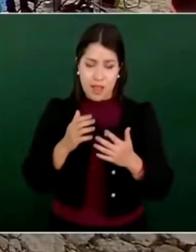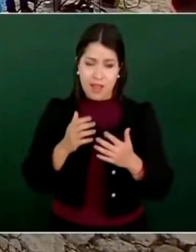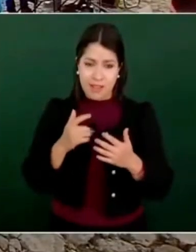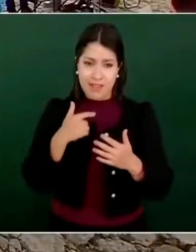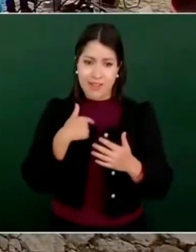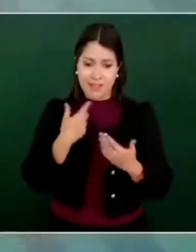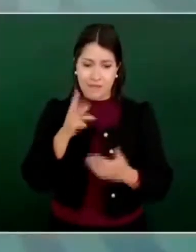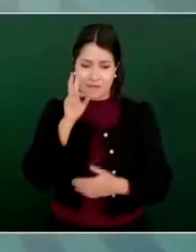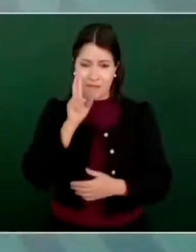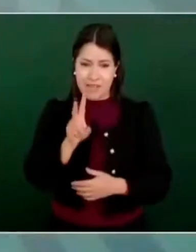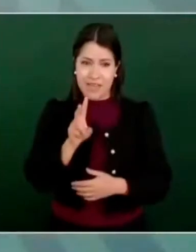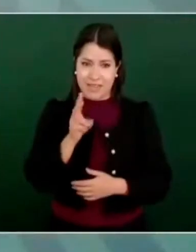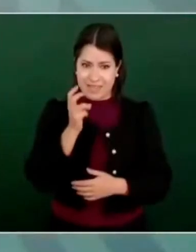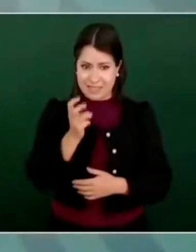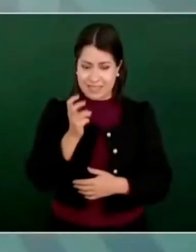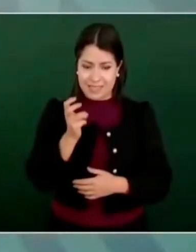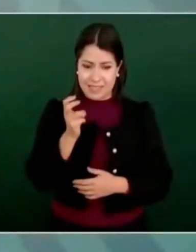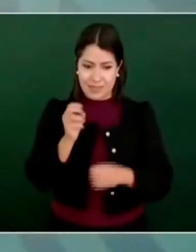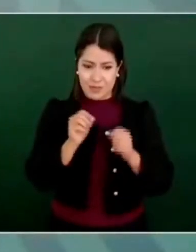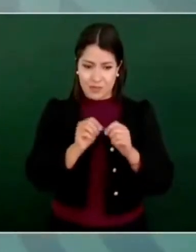Miren, ahí están.